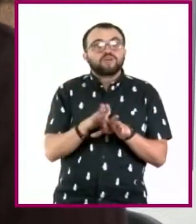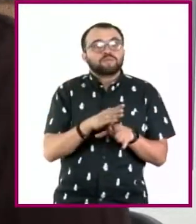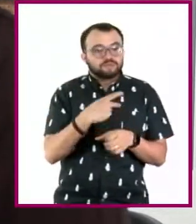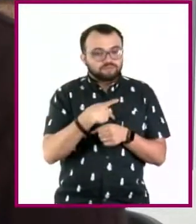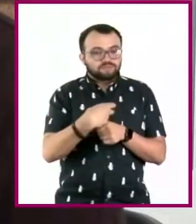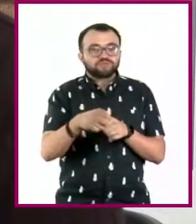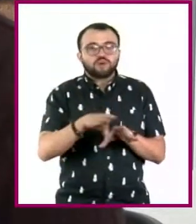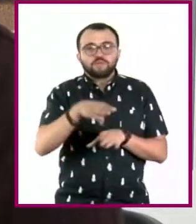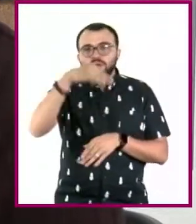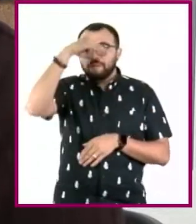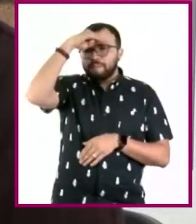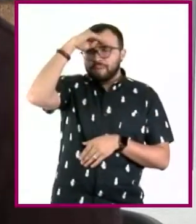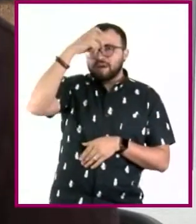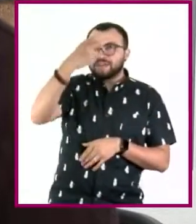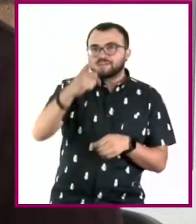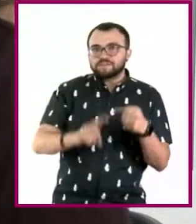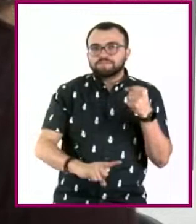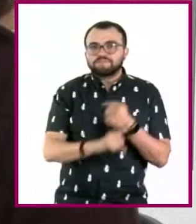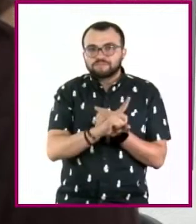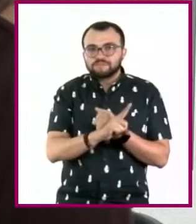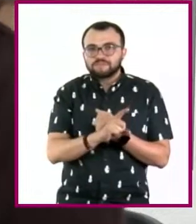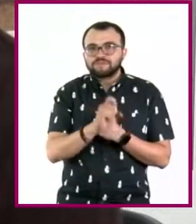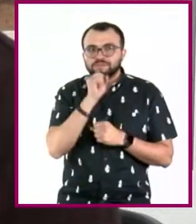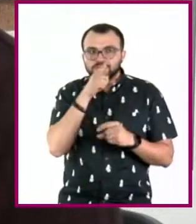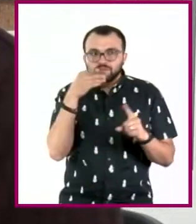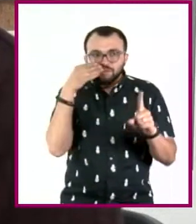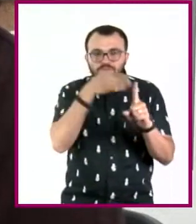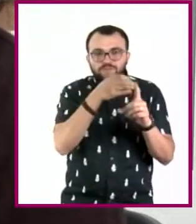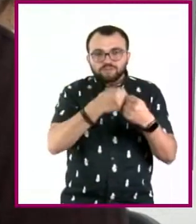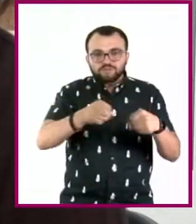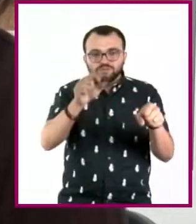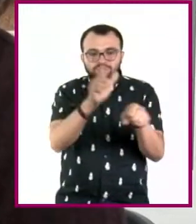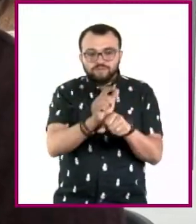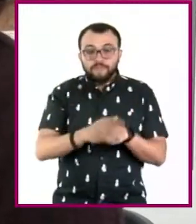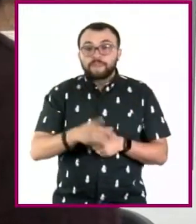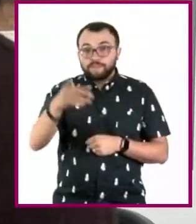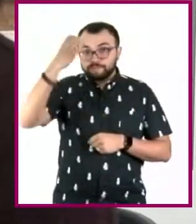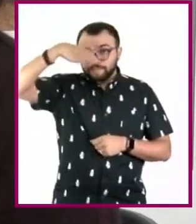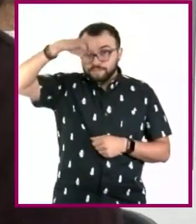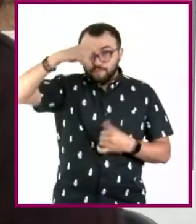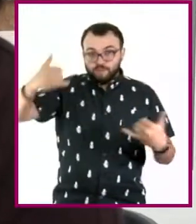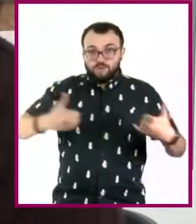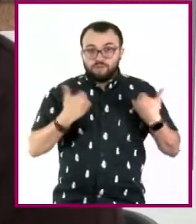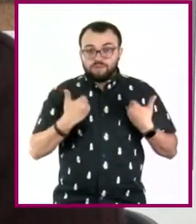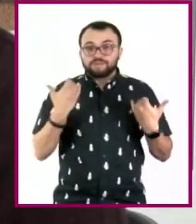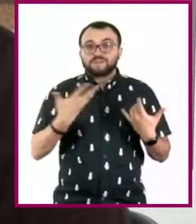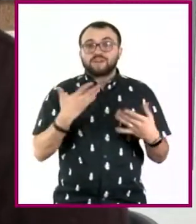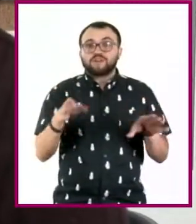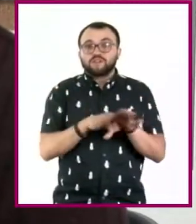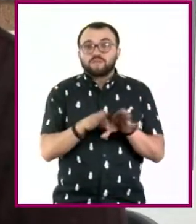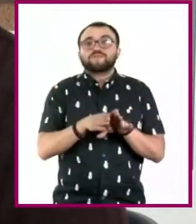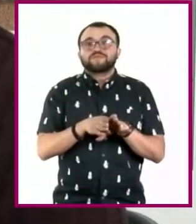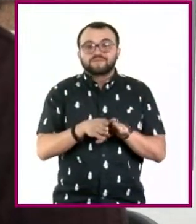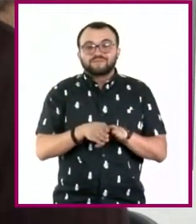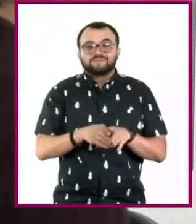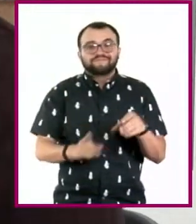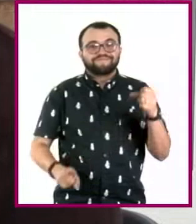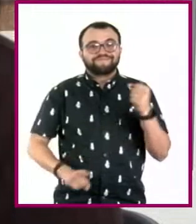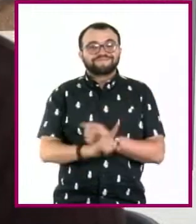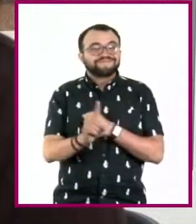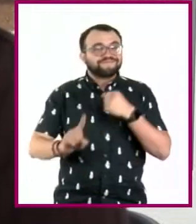la perspectiva de las ciencias sociales. Dice, la experiencia juvenil está atravesada por una amalgama demoledora de